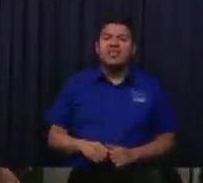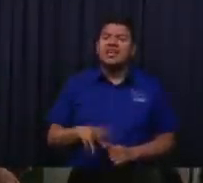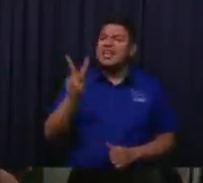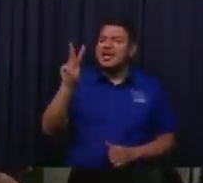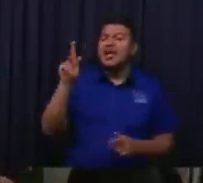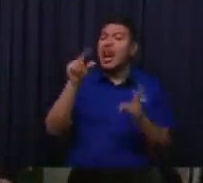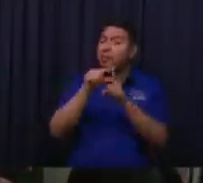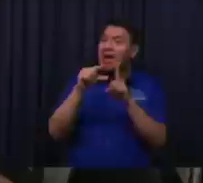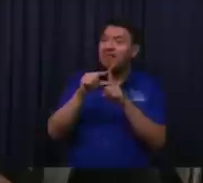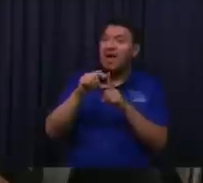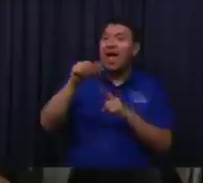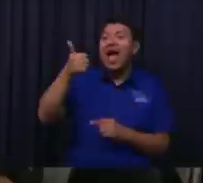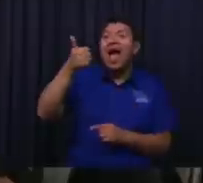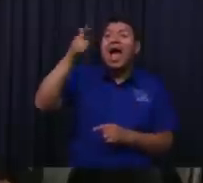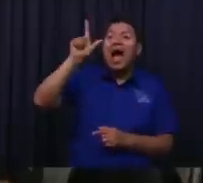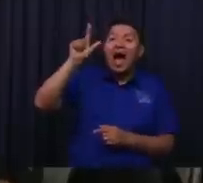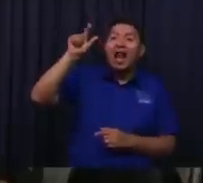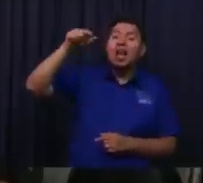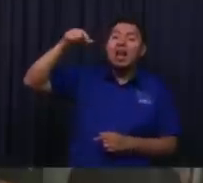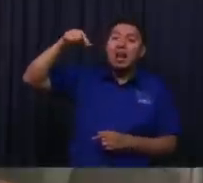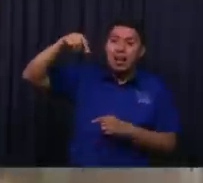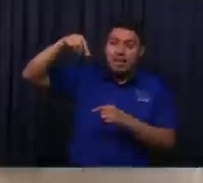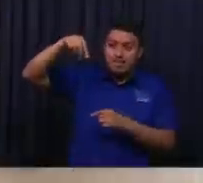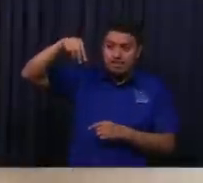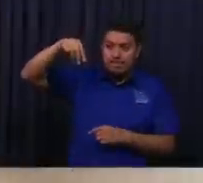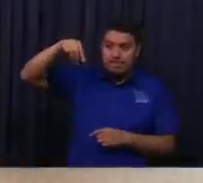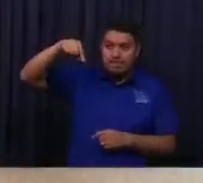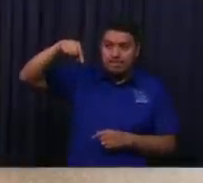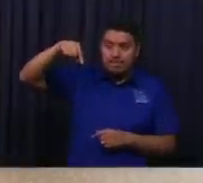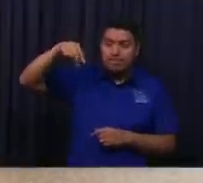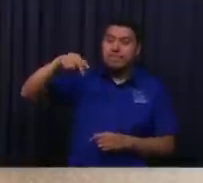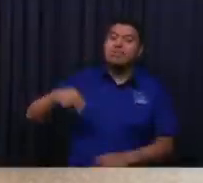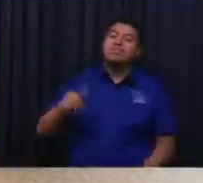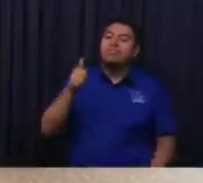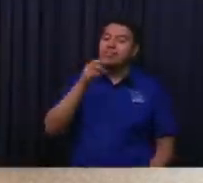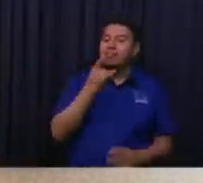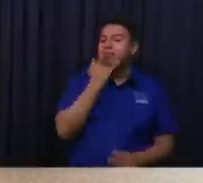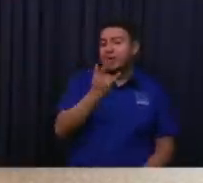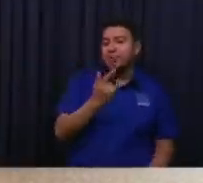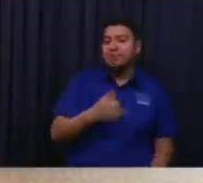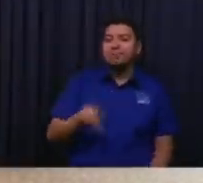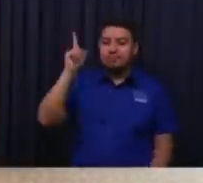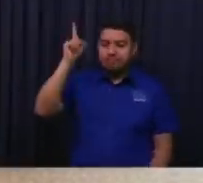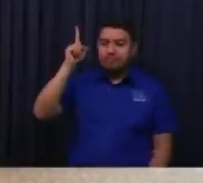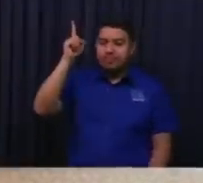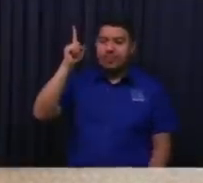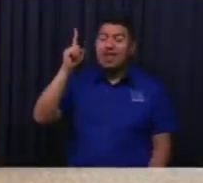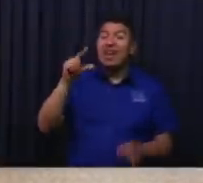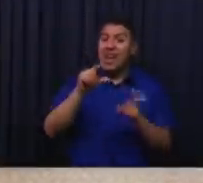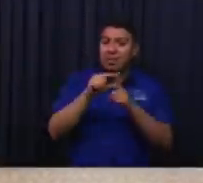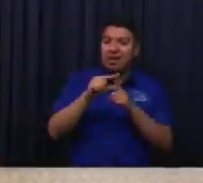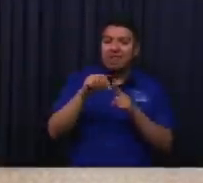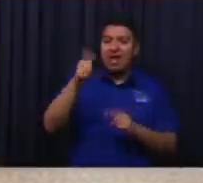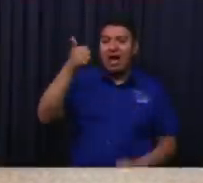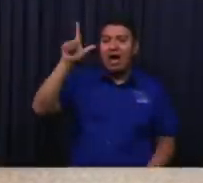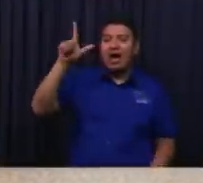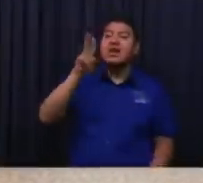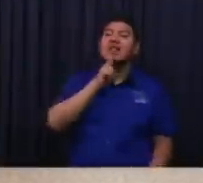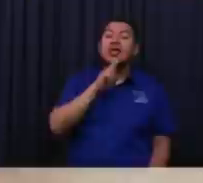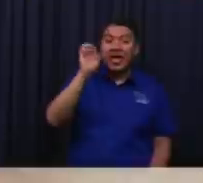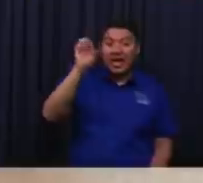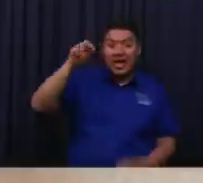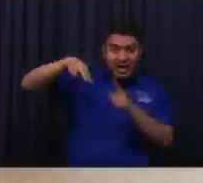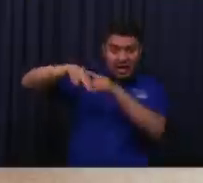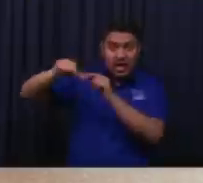se escribe, se dice cofer, no se escribe así, sino que se dice cofer. Le puse el número que hace